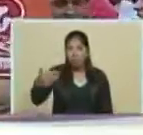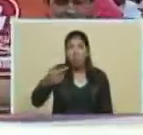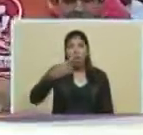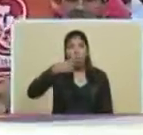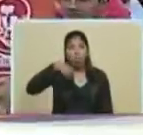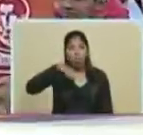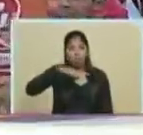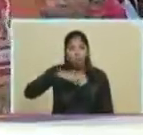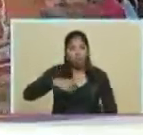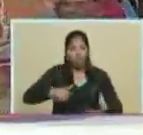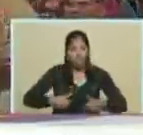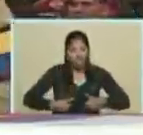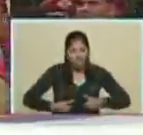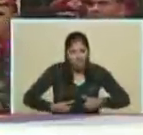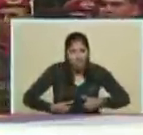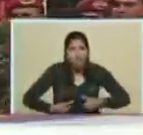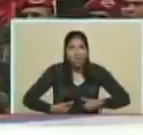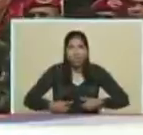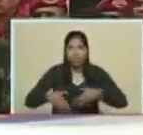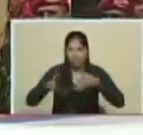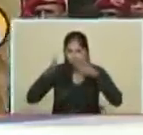concentremos todos nuestros esfuerzos